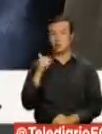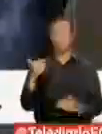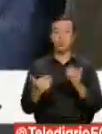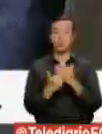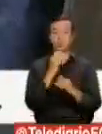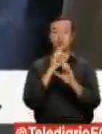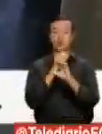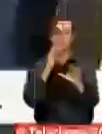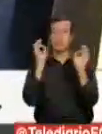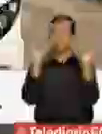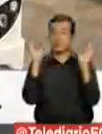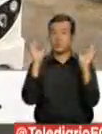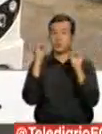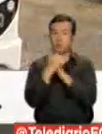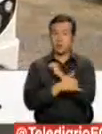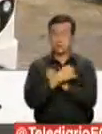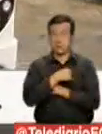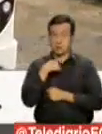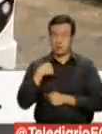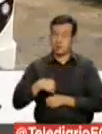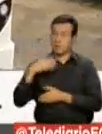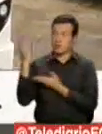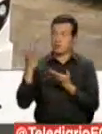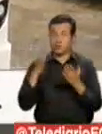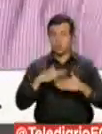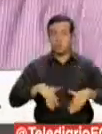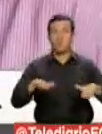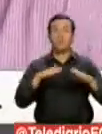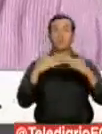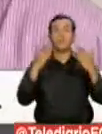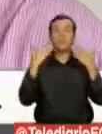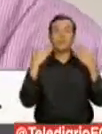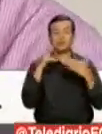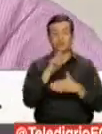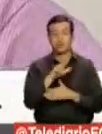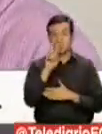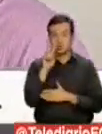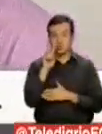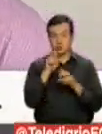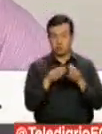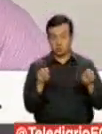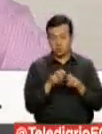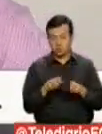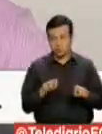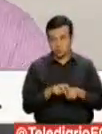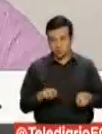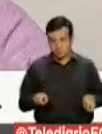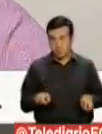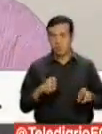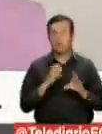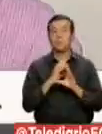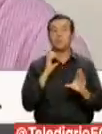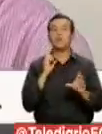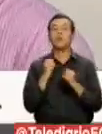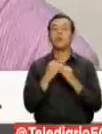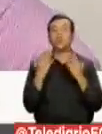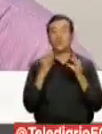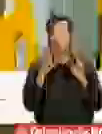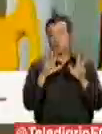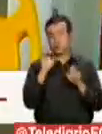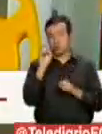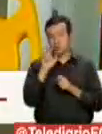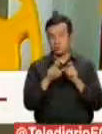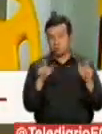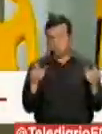eléctricos importados desde China para que circulen en Guayaquil. Bueno, son 32 asientos por buses. La capacidad del bus es de 80